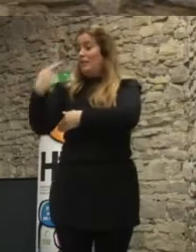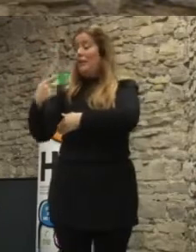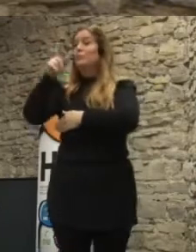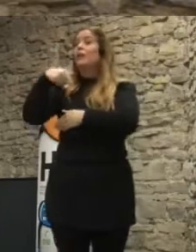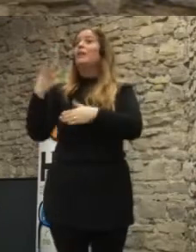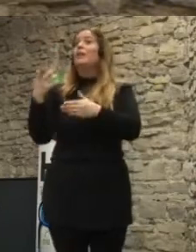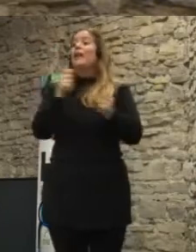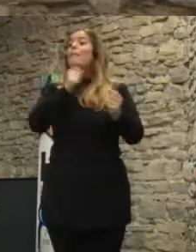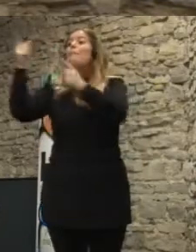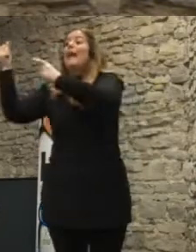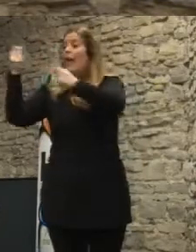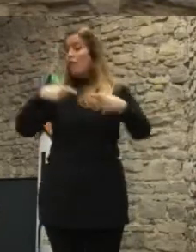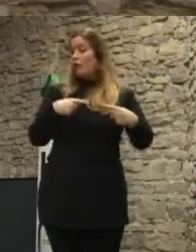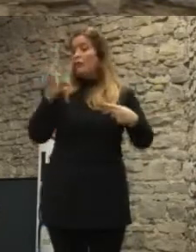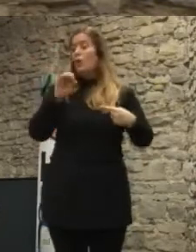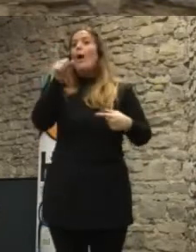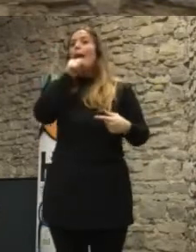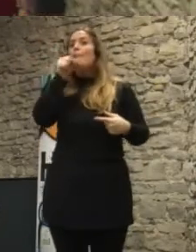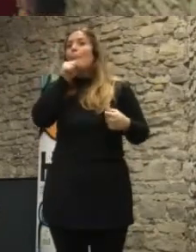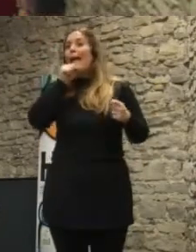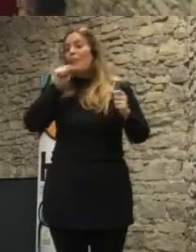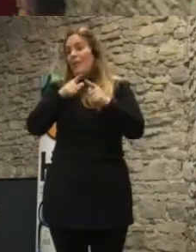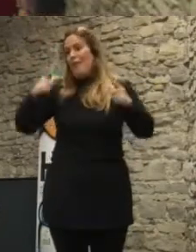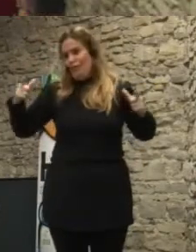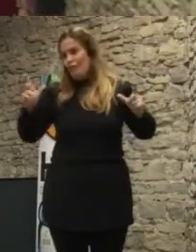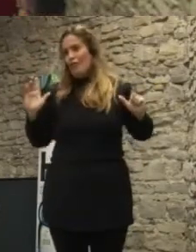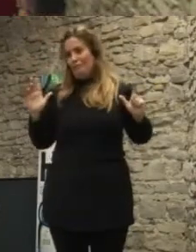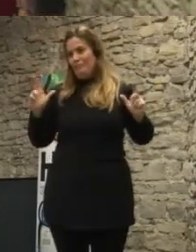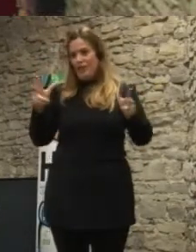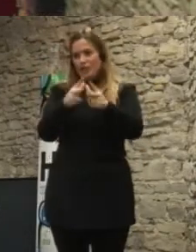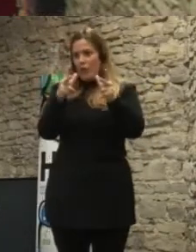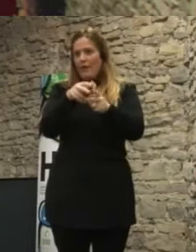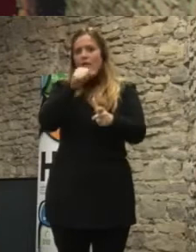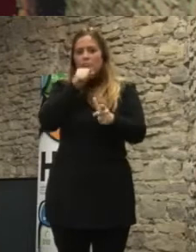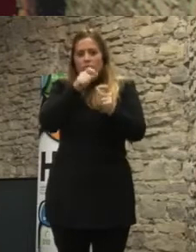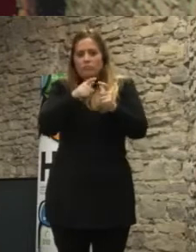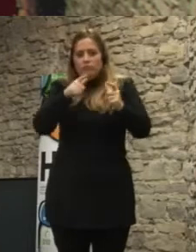Migraciones, envejecimiento, el envejecimiento de la población.